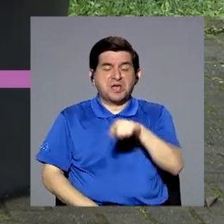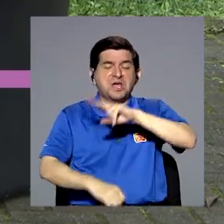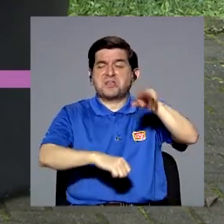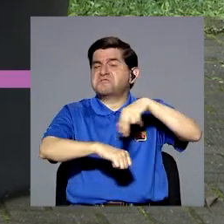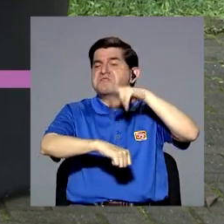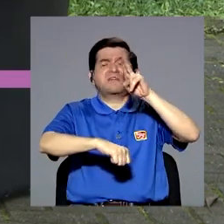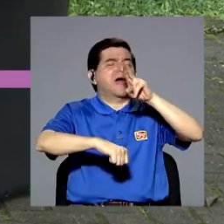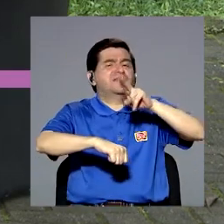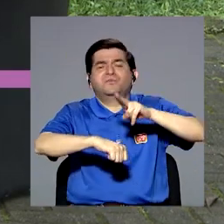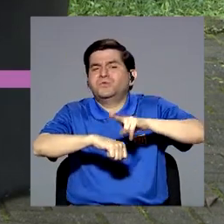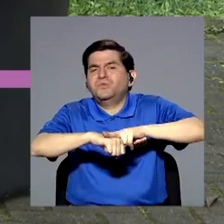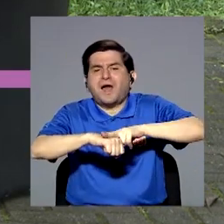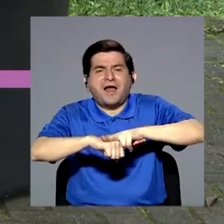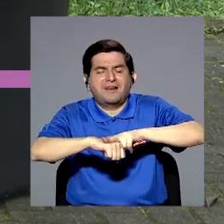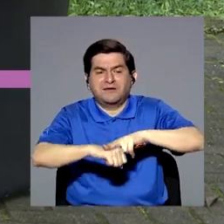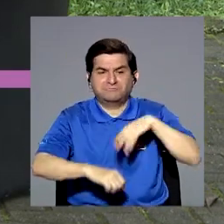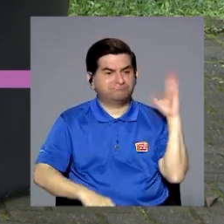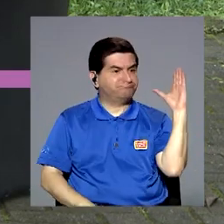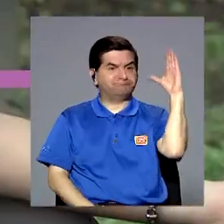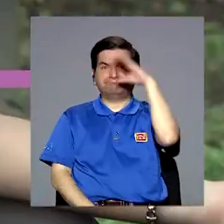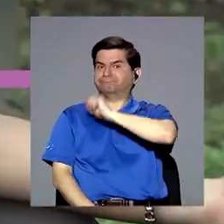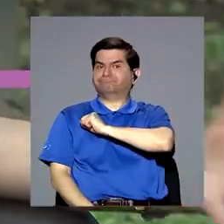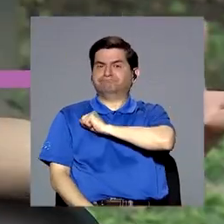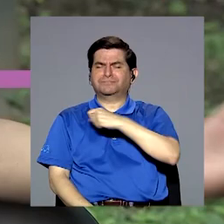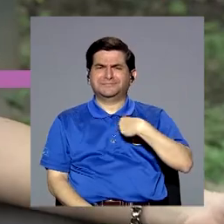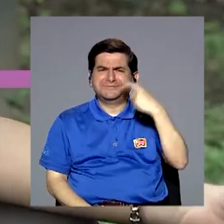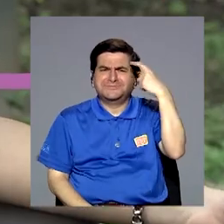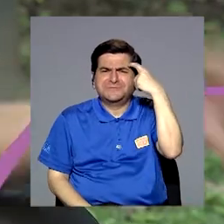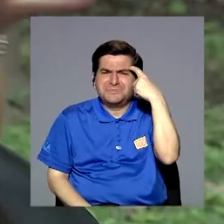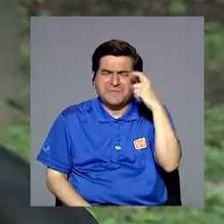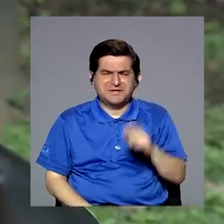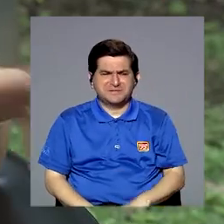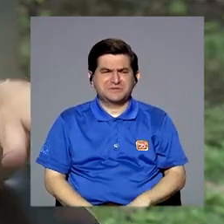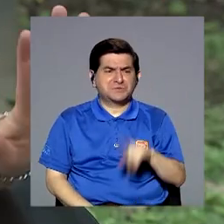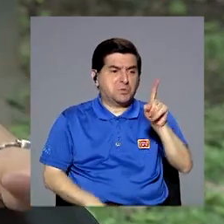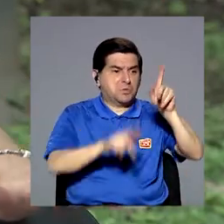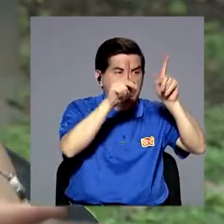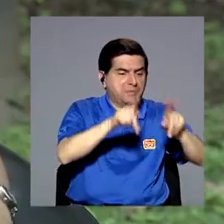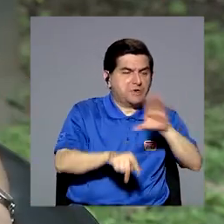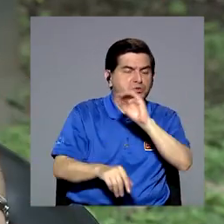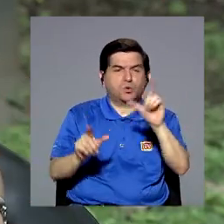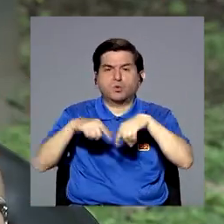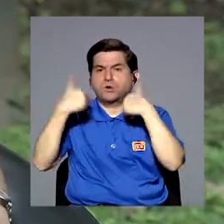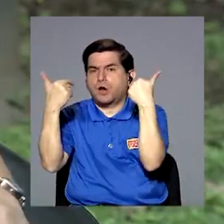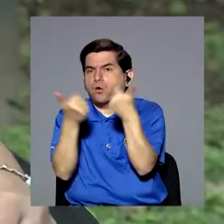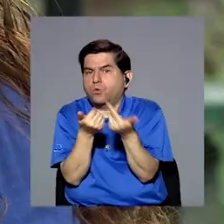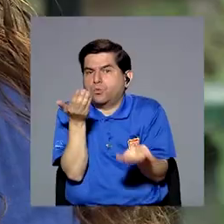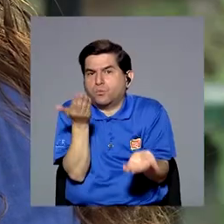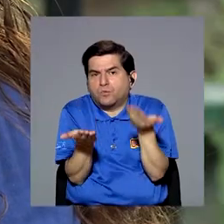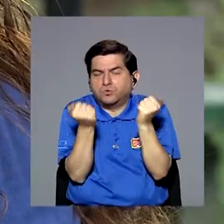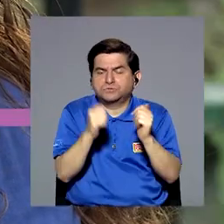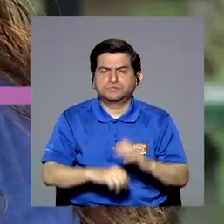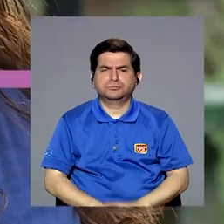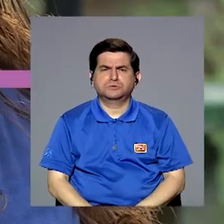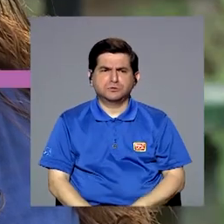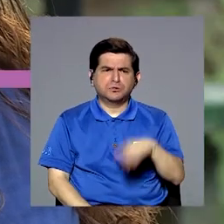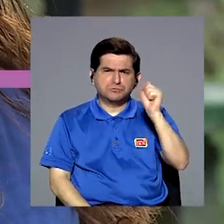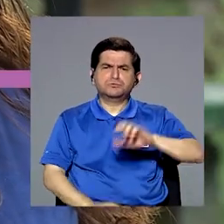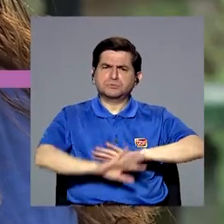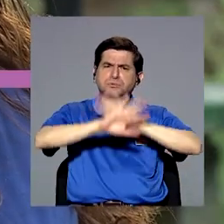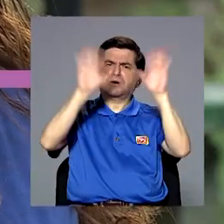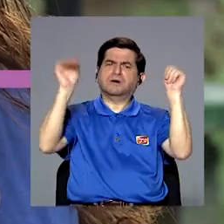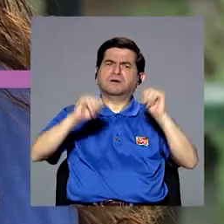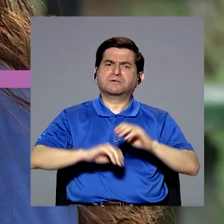natural, ¿verdad?, que a veces no lo percibimos. Puede ser, pienso yo, de una persona o de grupos, como sería en este caso. Sí,